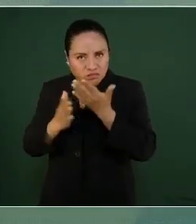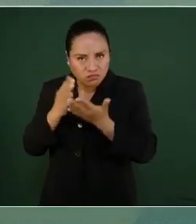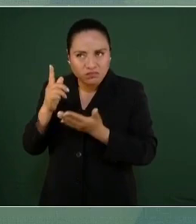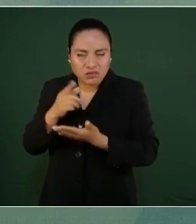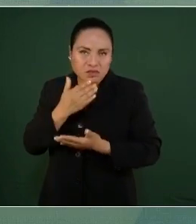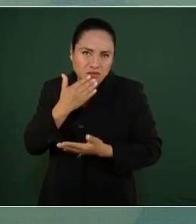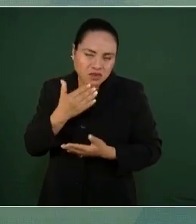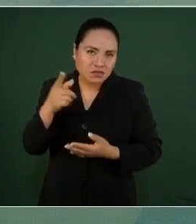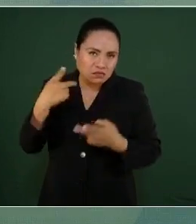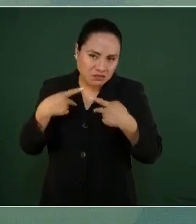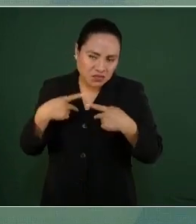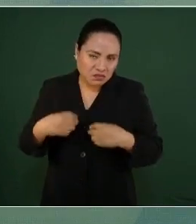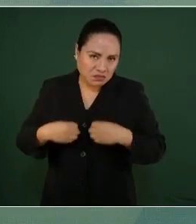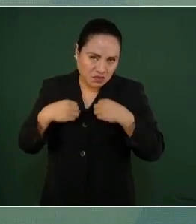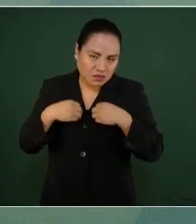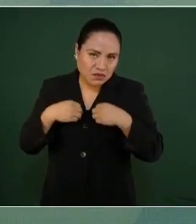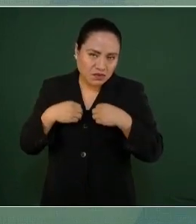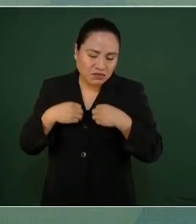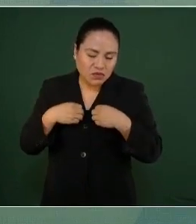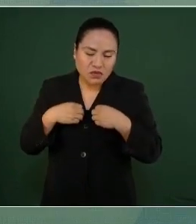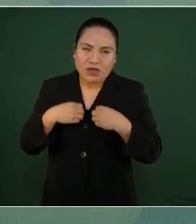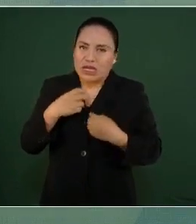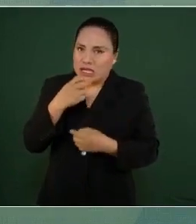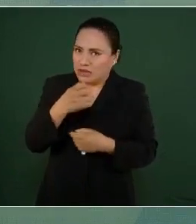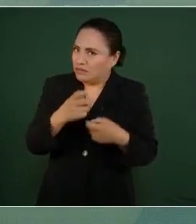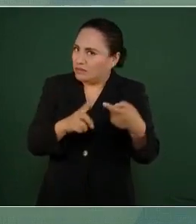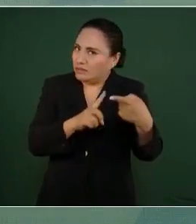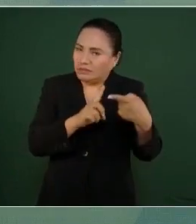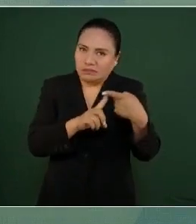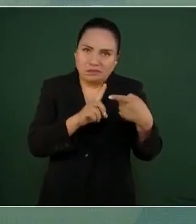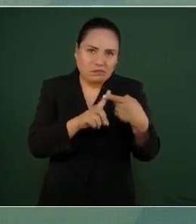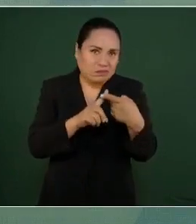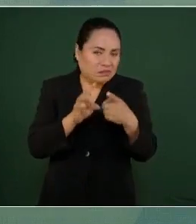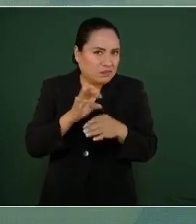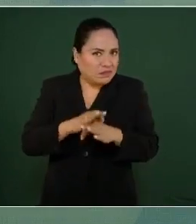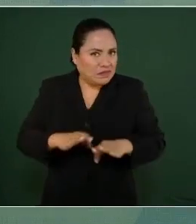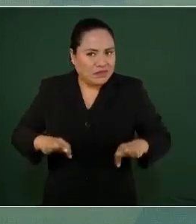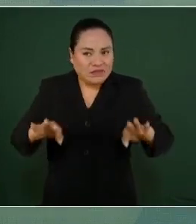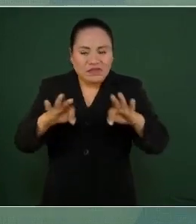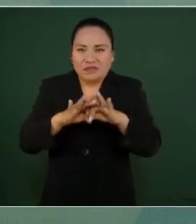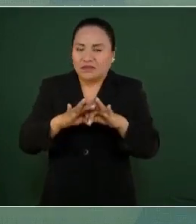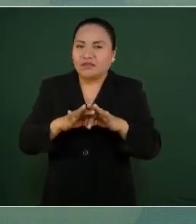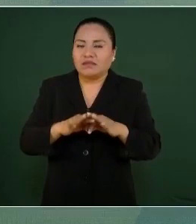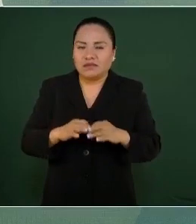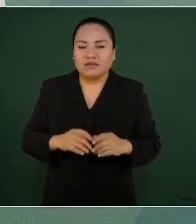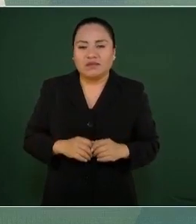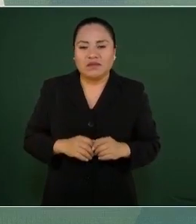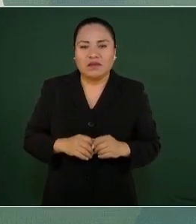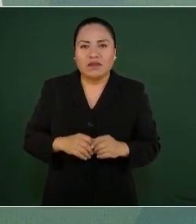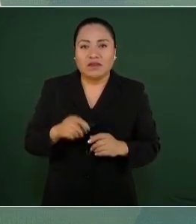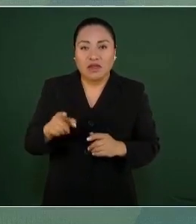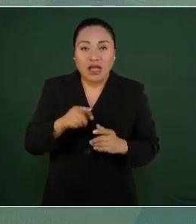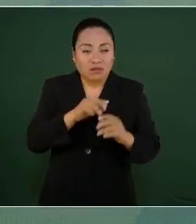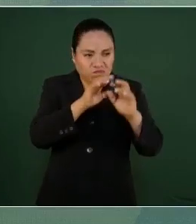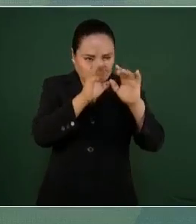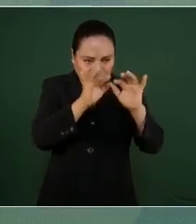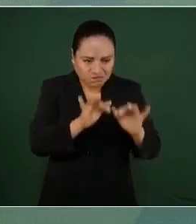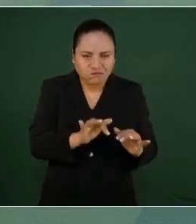con todo respeto. Si esto lo ponen por escrito,